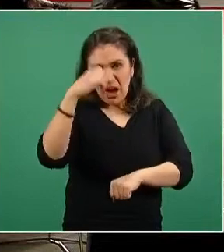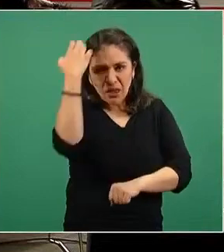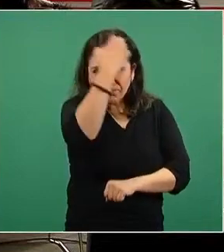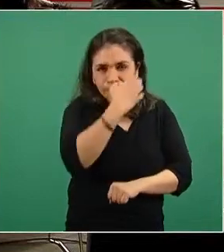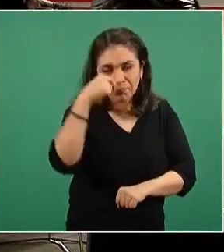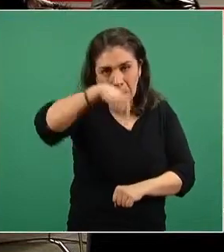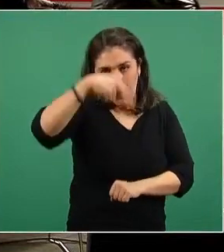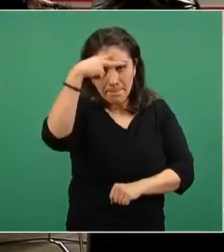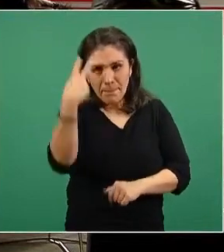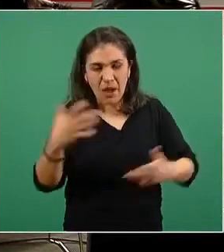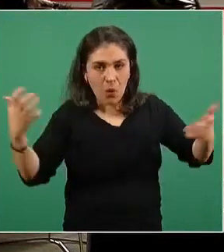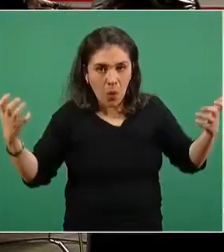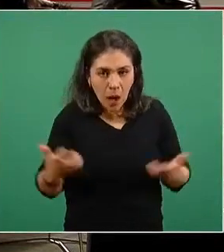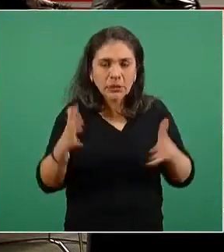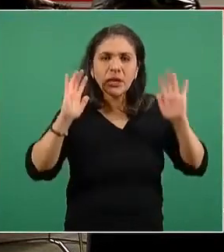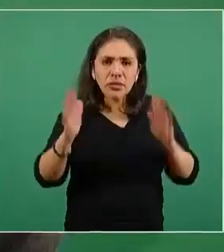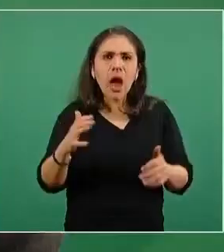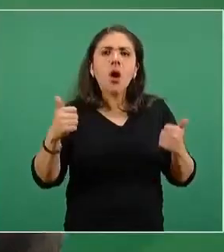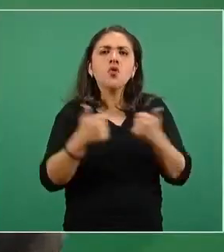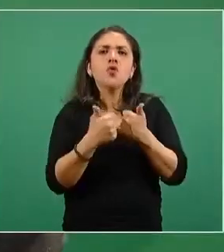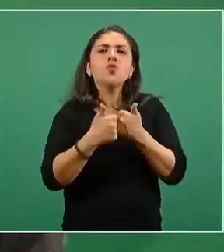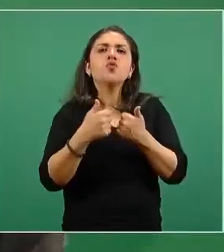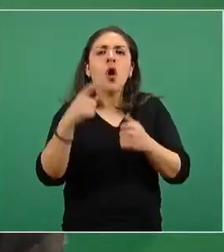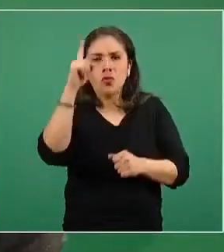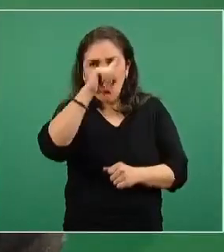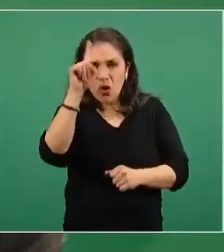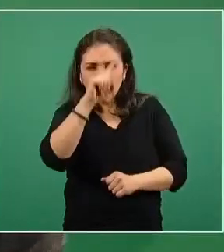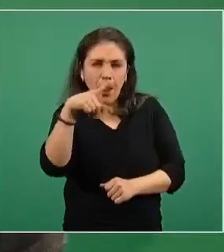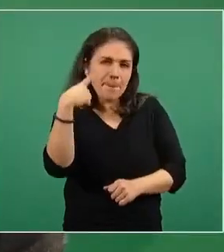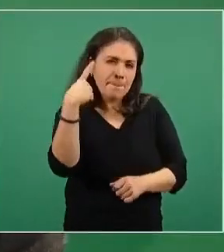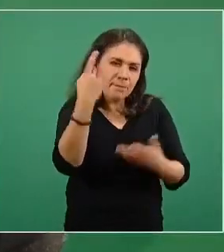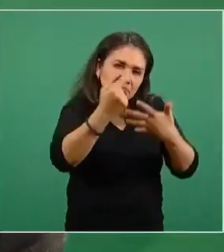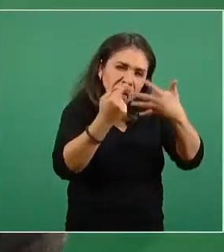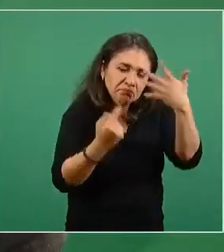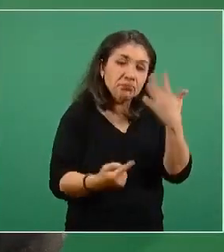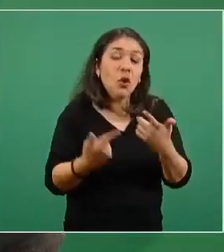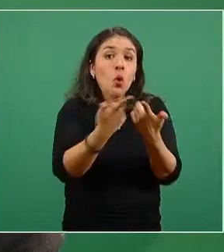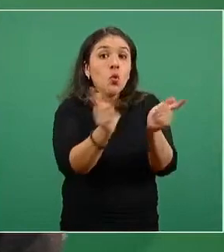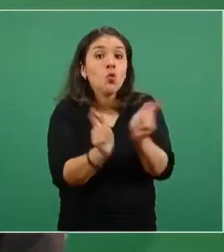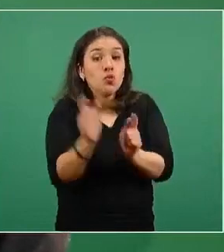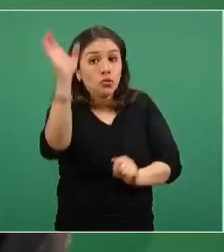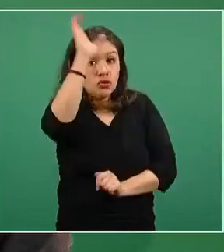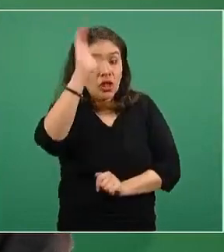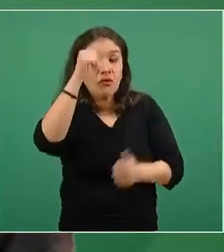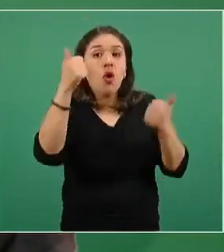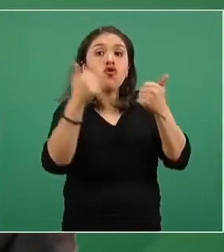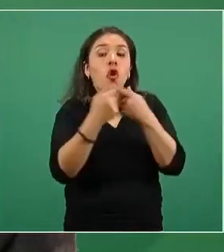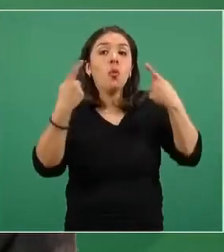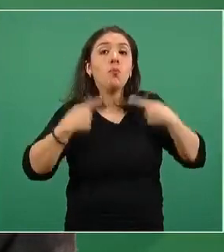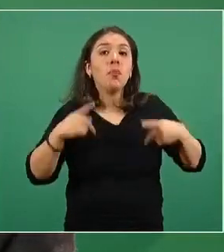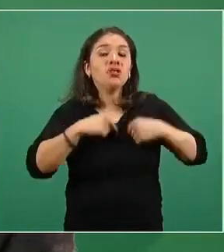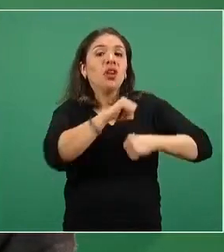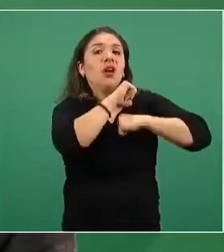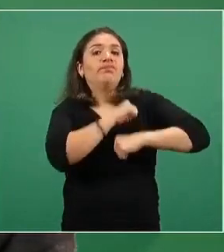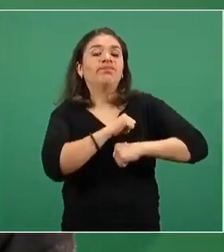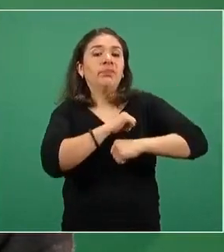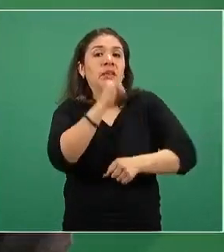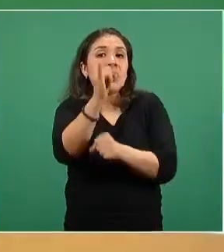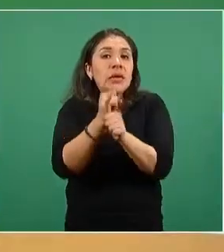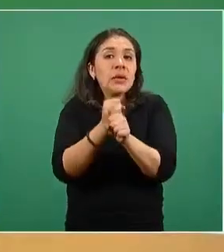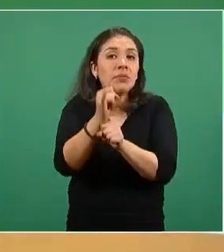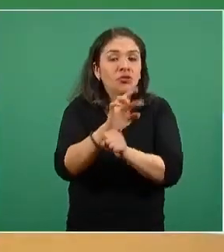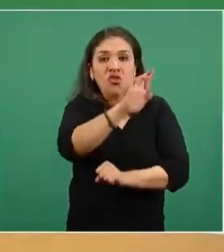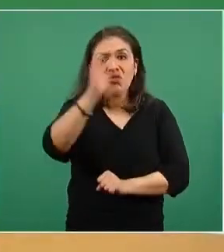clínico en México. Se hicieron algunas enmiendas. El grupo científico tiene que estar a cargo de un investigador reconocido y